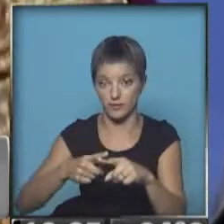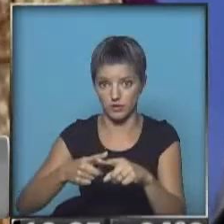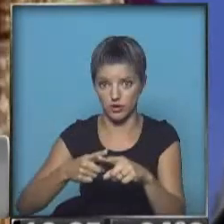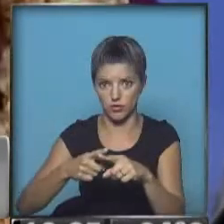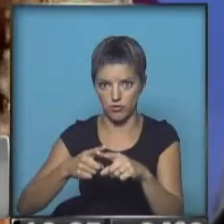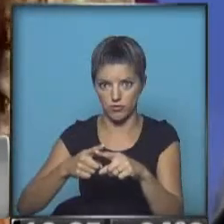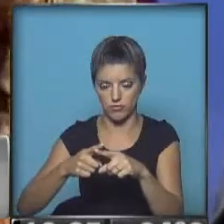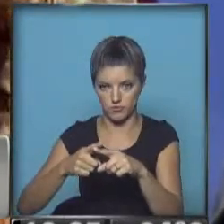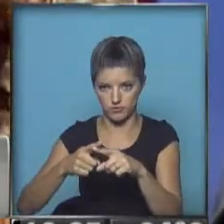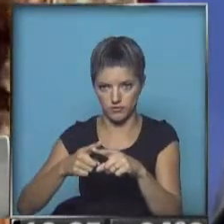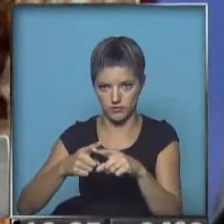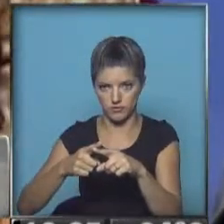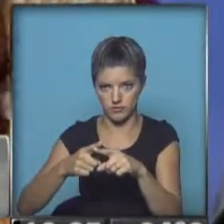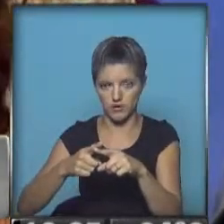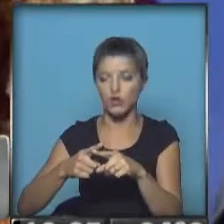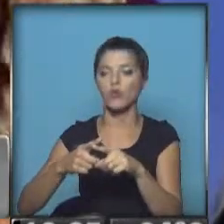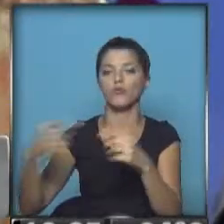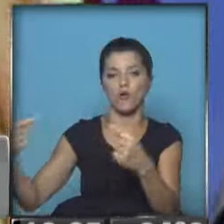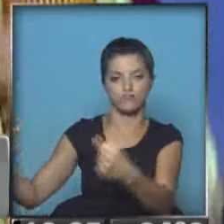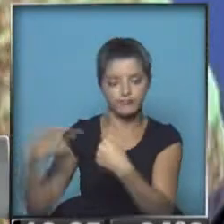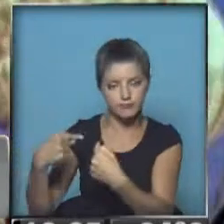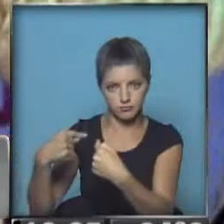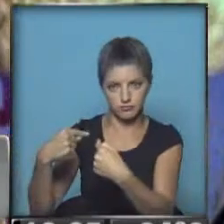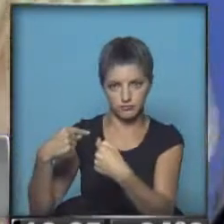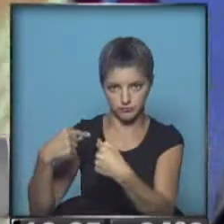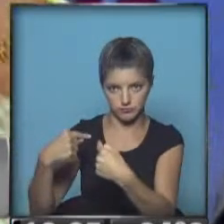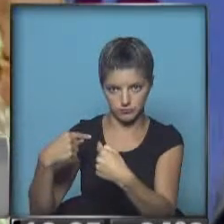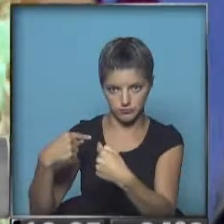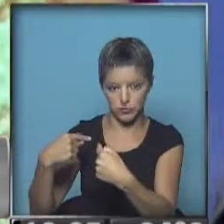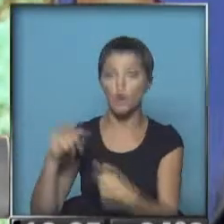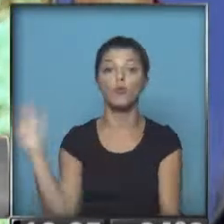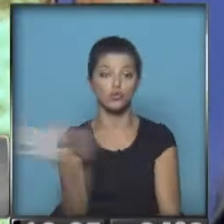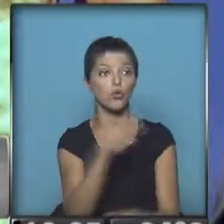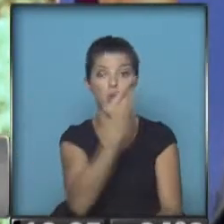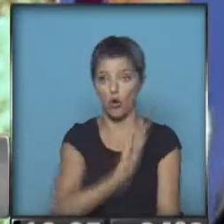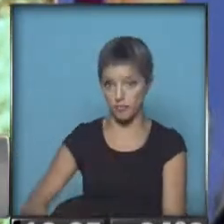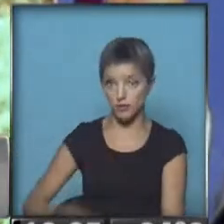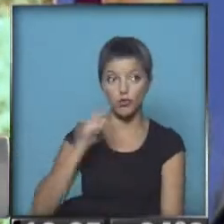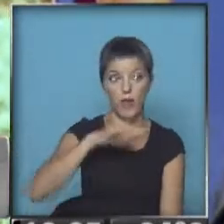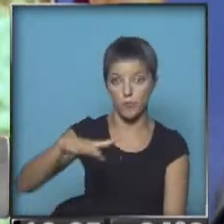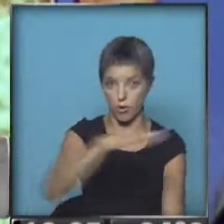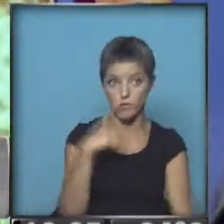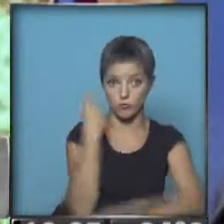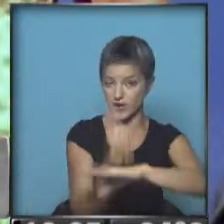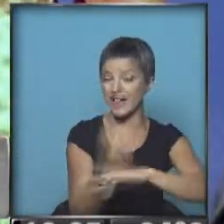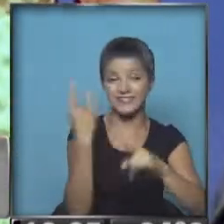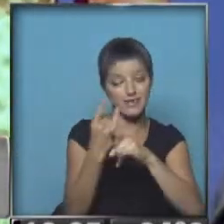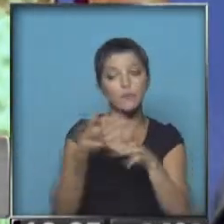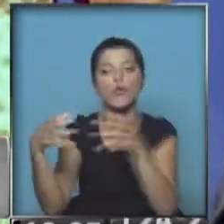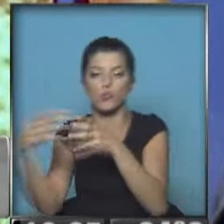gran contra, con un gran ataque externo, como tuvieron todos los gobiernos populares de la